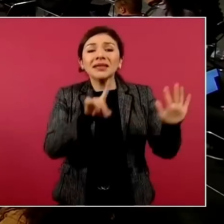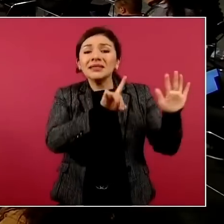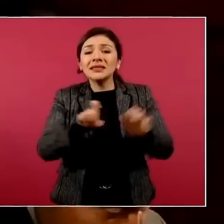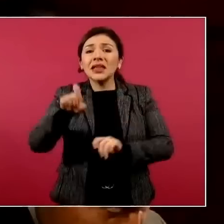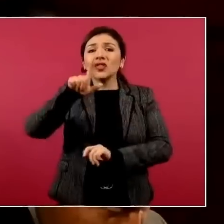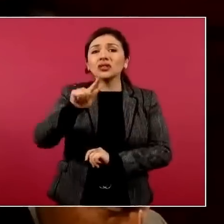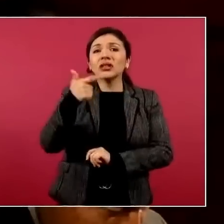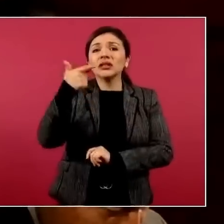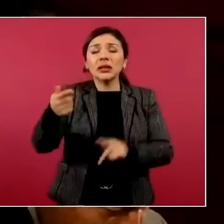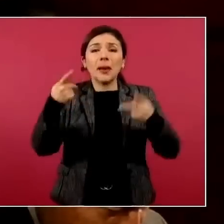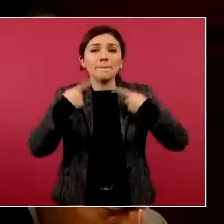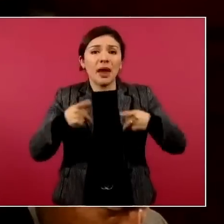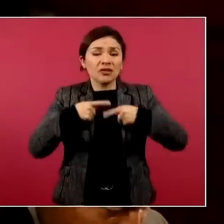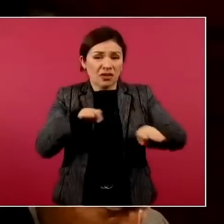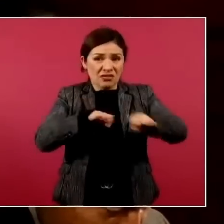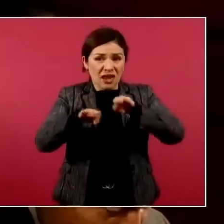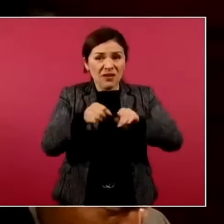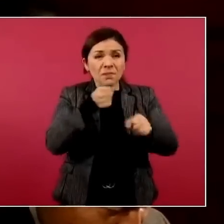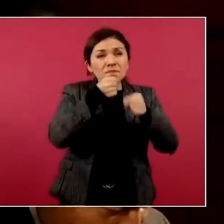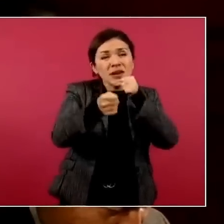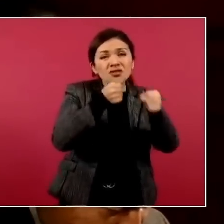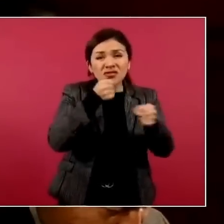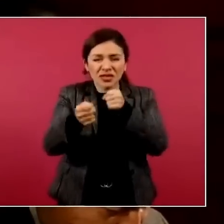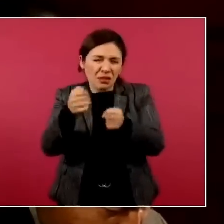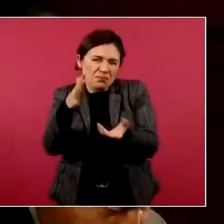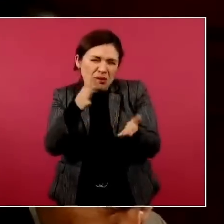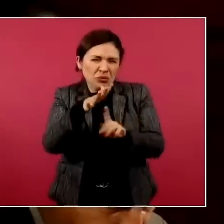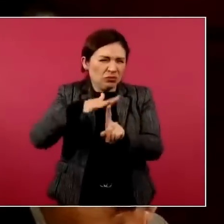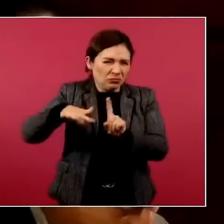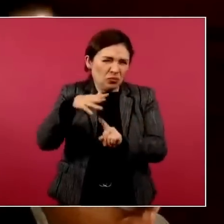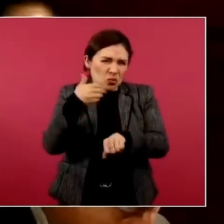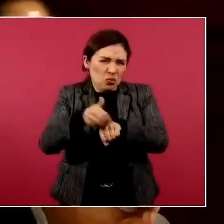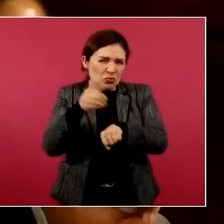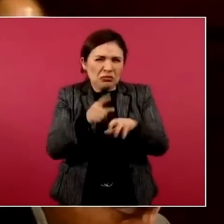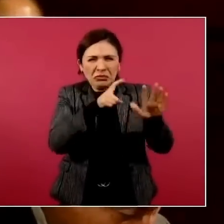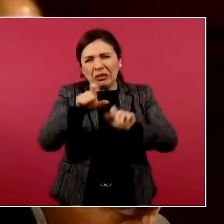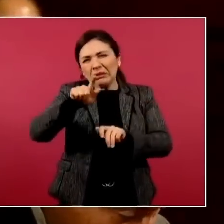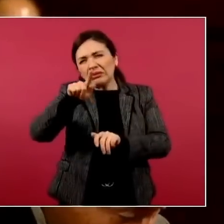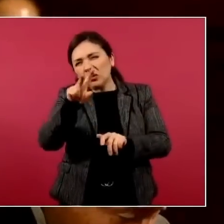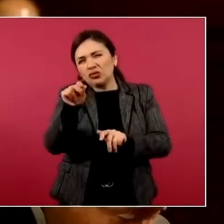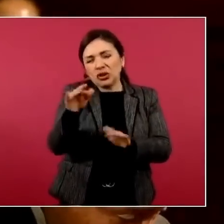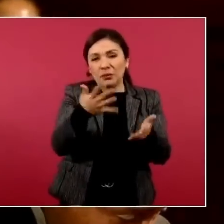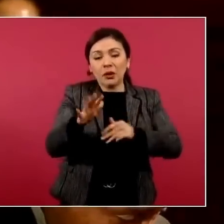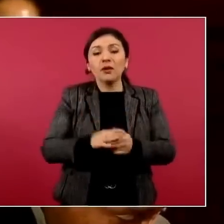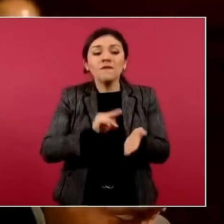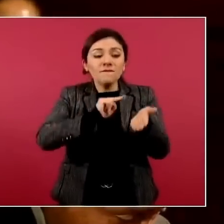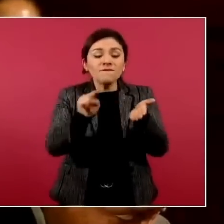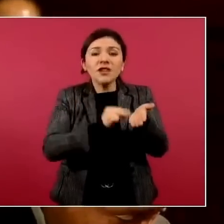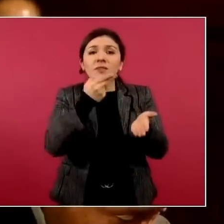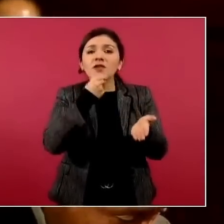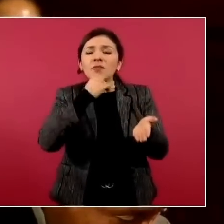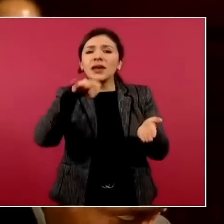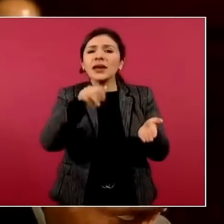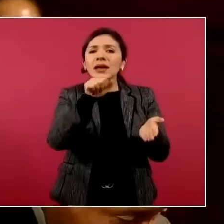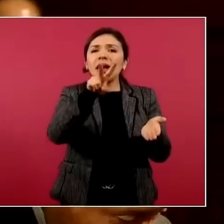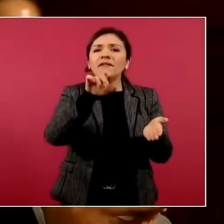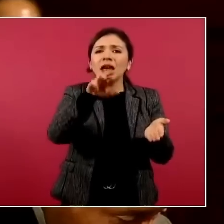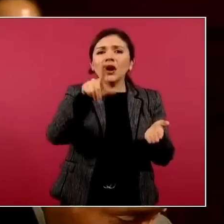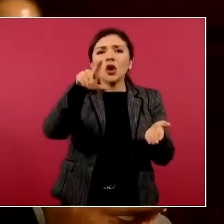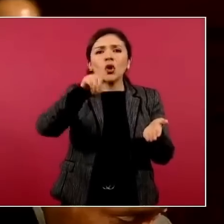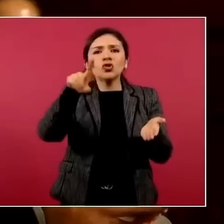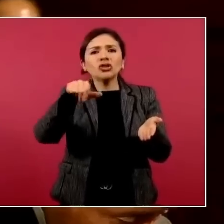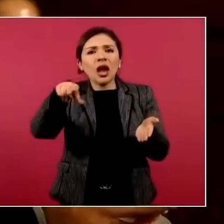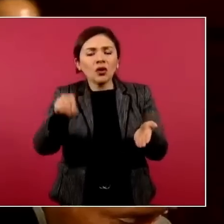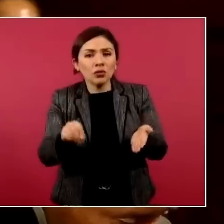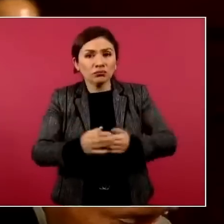177 periodistas, 180 periodistas, alrededor de ese número, pero quienes firman, por ejemplo, es Javier Lozano Alarcón.